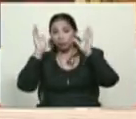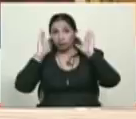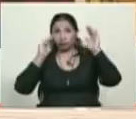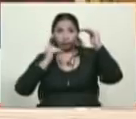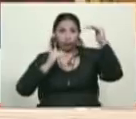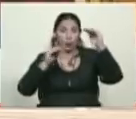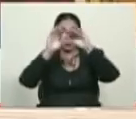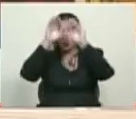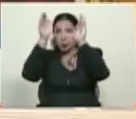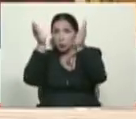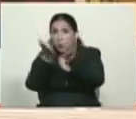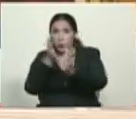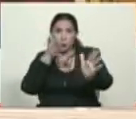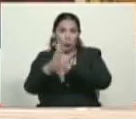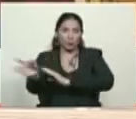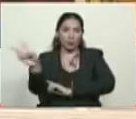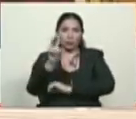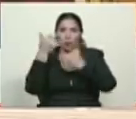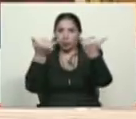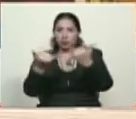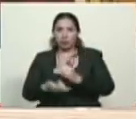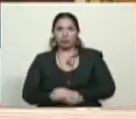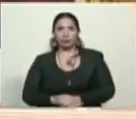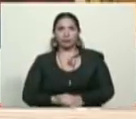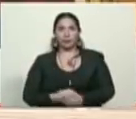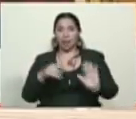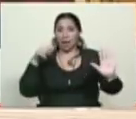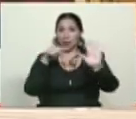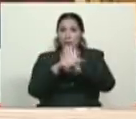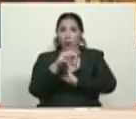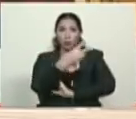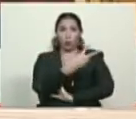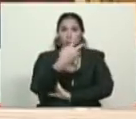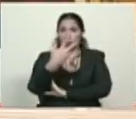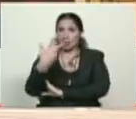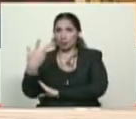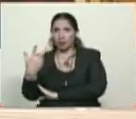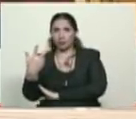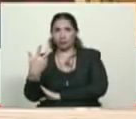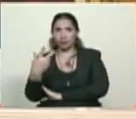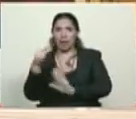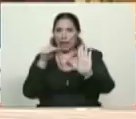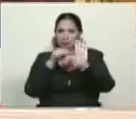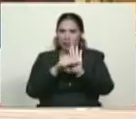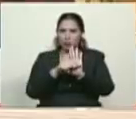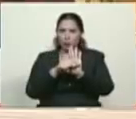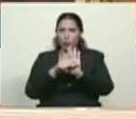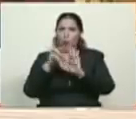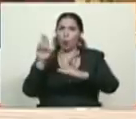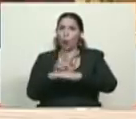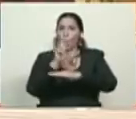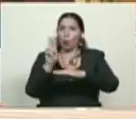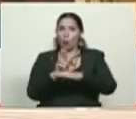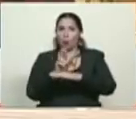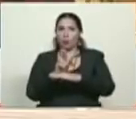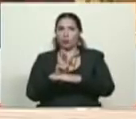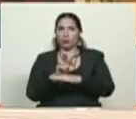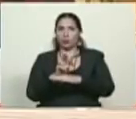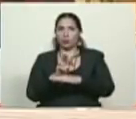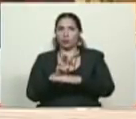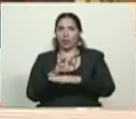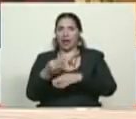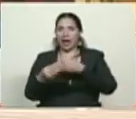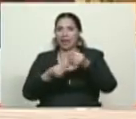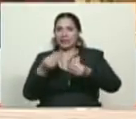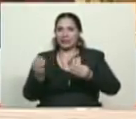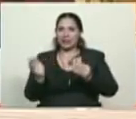mundo sobre Venezuela en este momento. El artículo 233, que es el artículo que se utiliza para tratar de